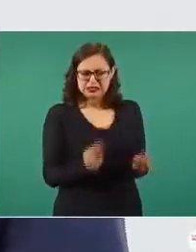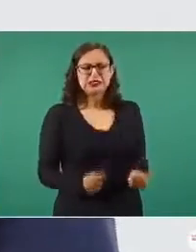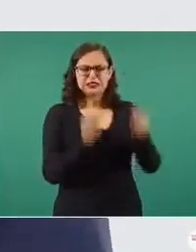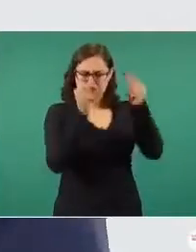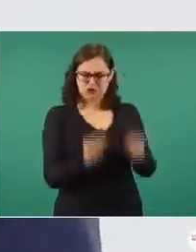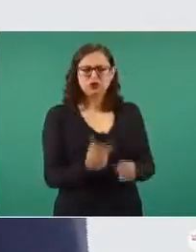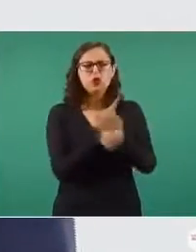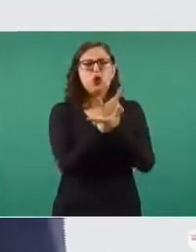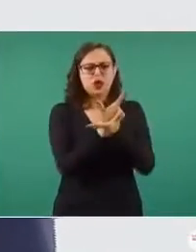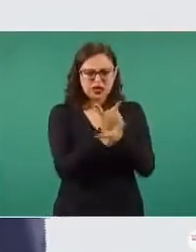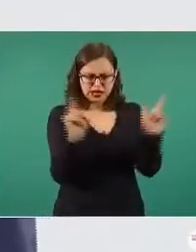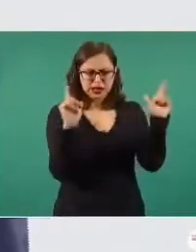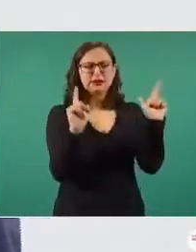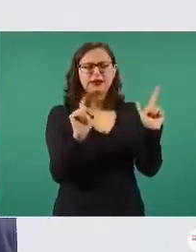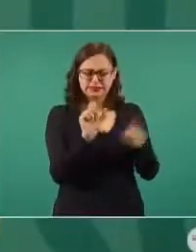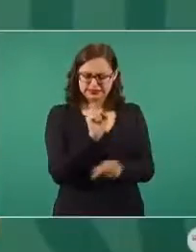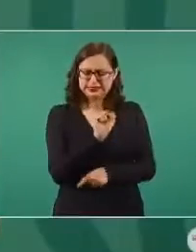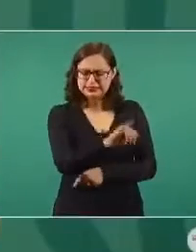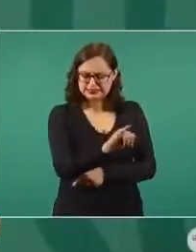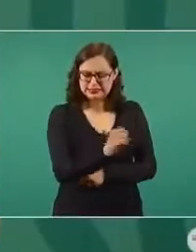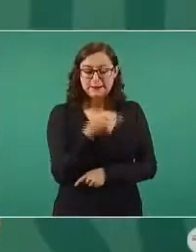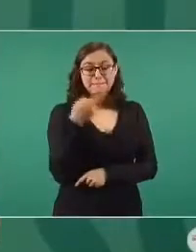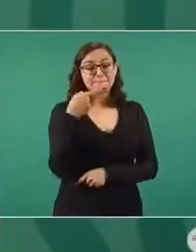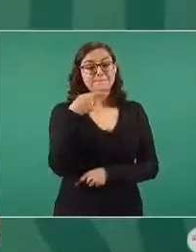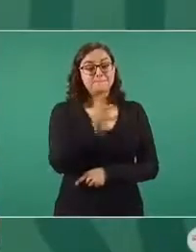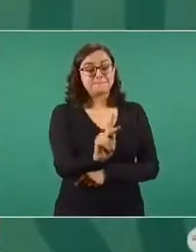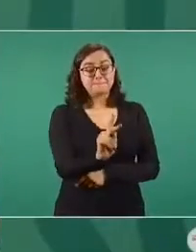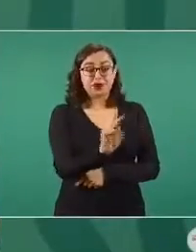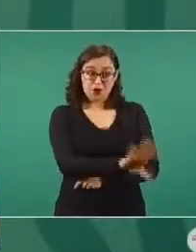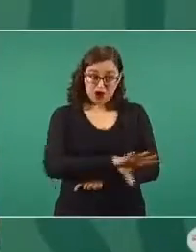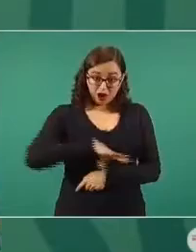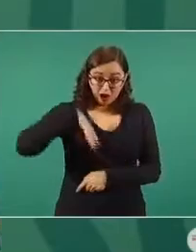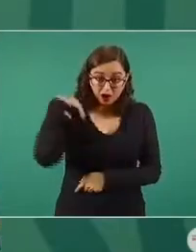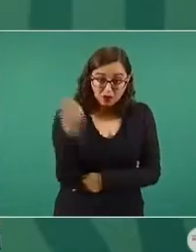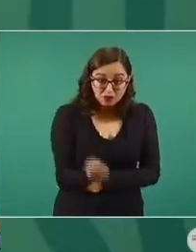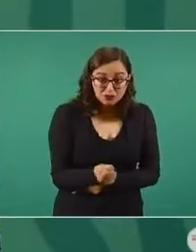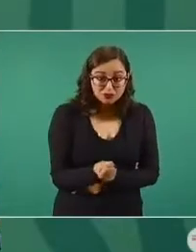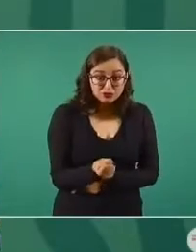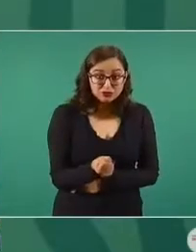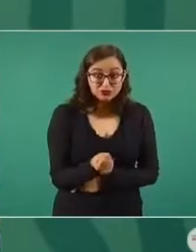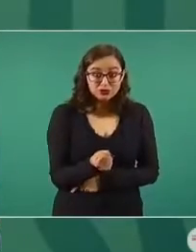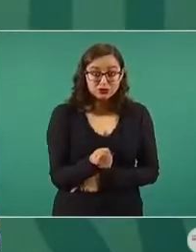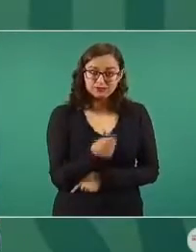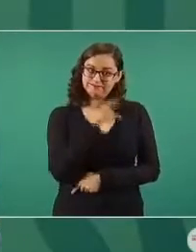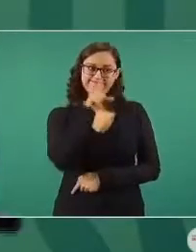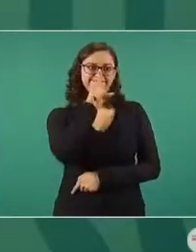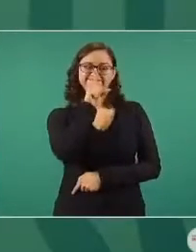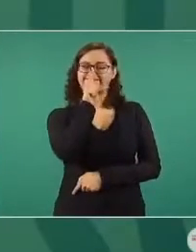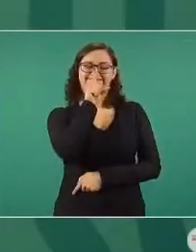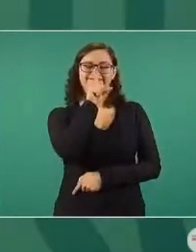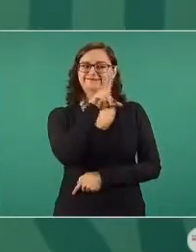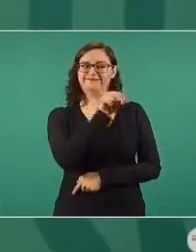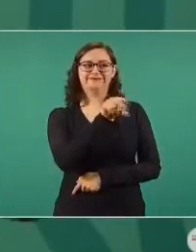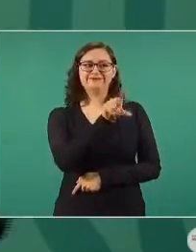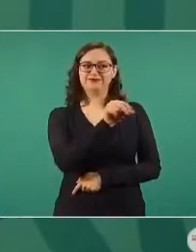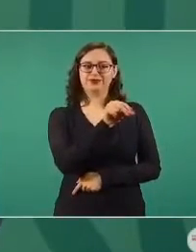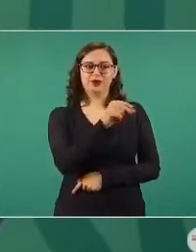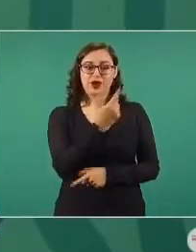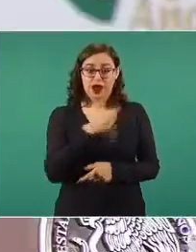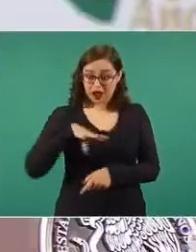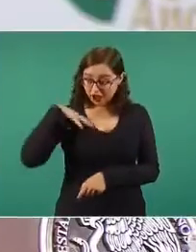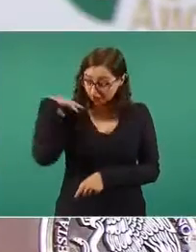soy partidario de la libertad del zorro en el gallinero.